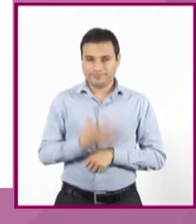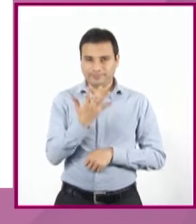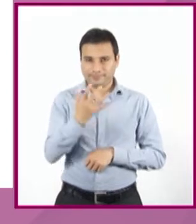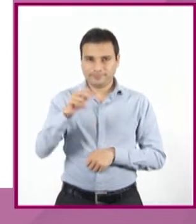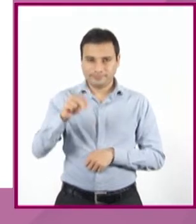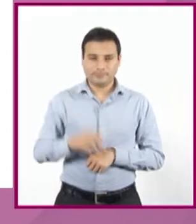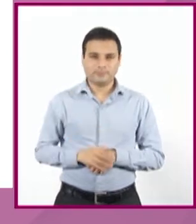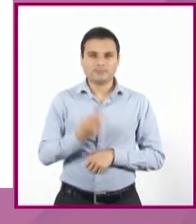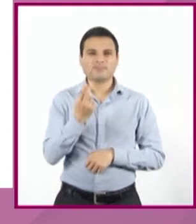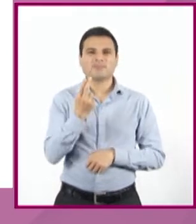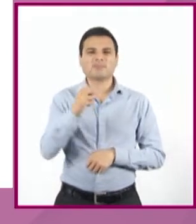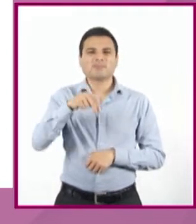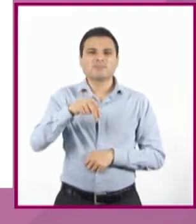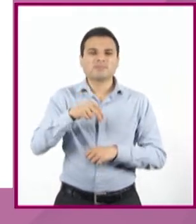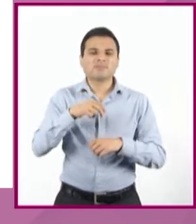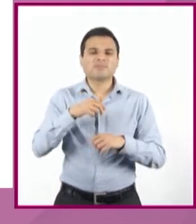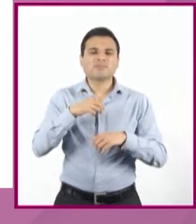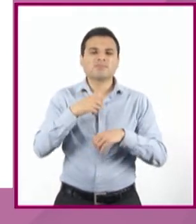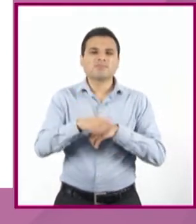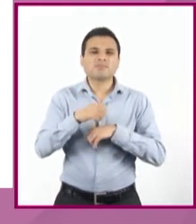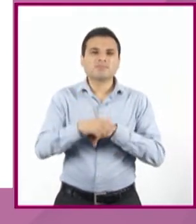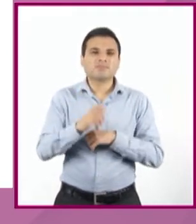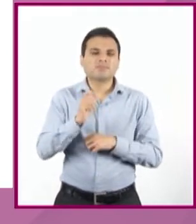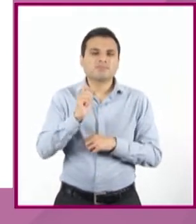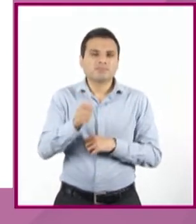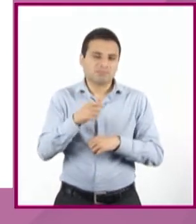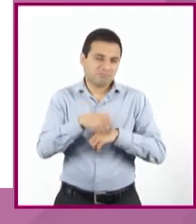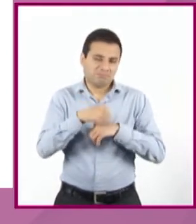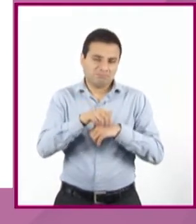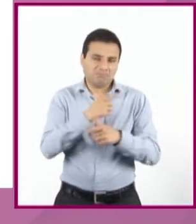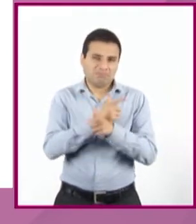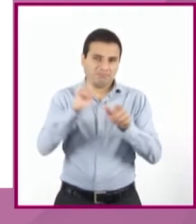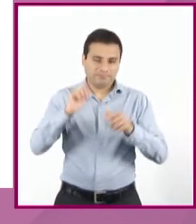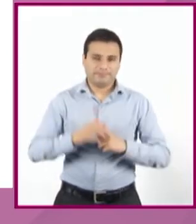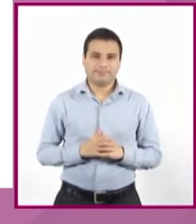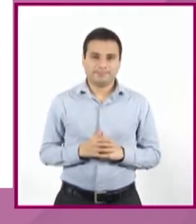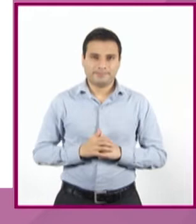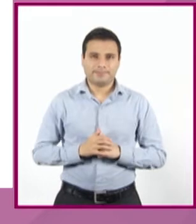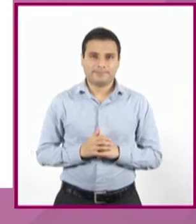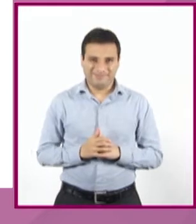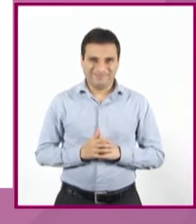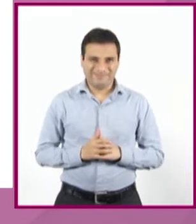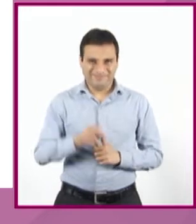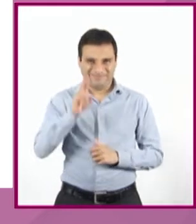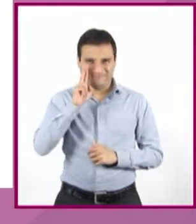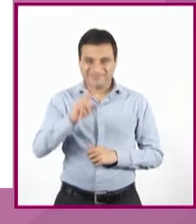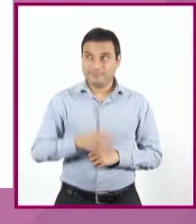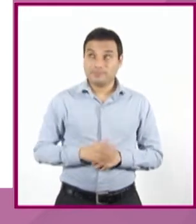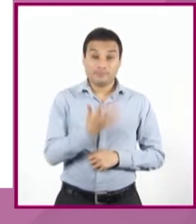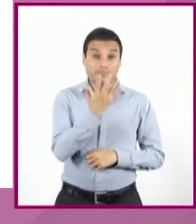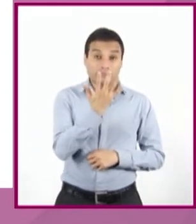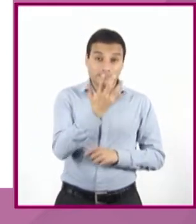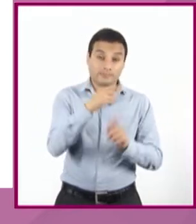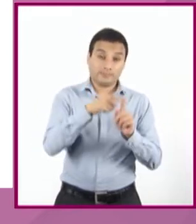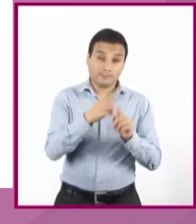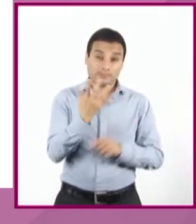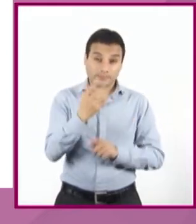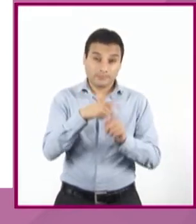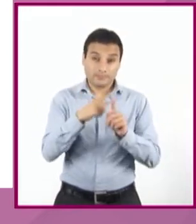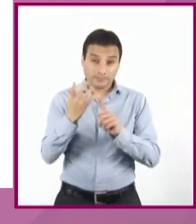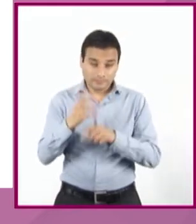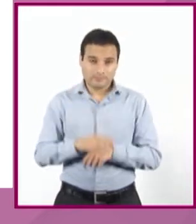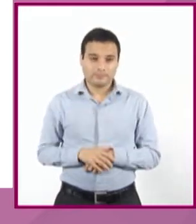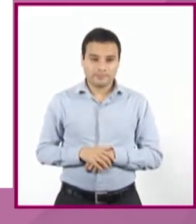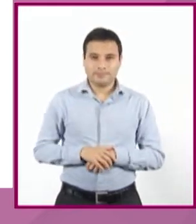la sucesión, al enésimo término. Como la sucesión aumenta de 5 en 5, usaremos la